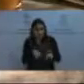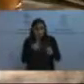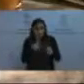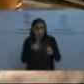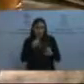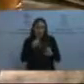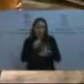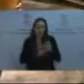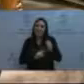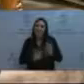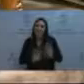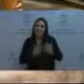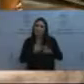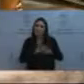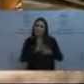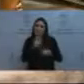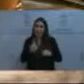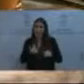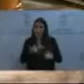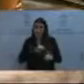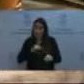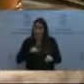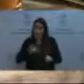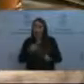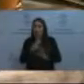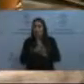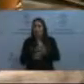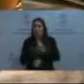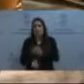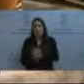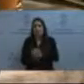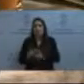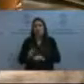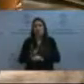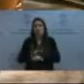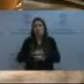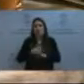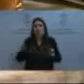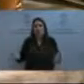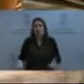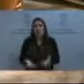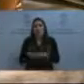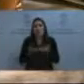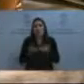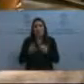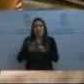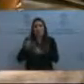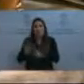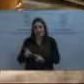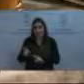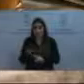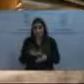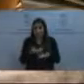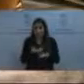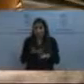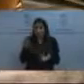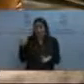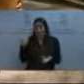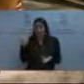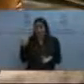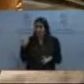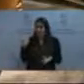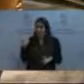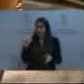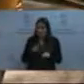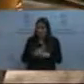capítulo específico para autónomos, y el programa de subvenciones a la promoción internacional, ayudas que, como digo, antes no estaban abiertas